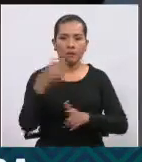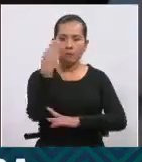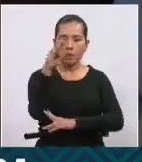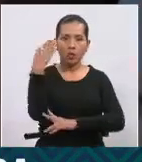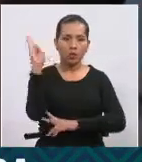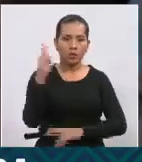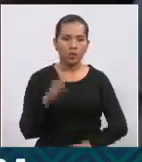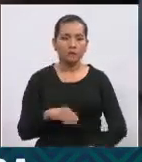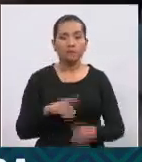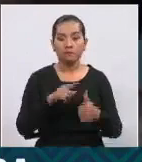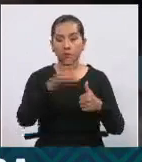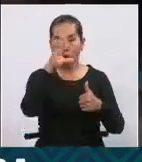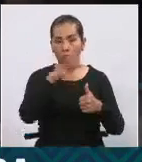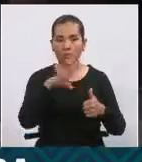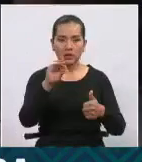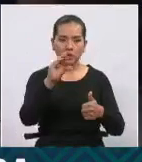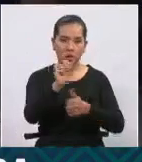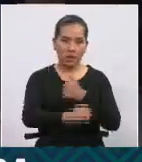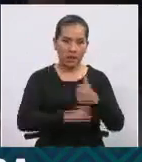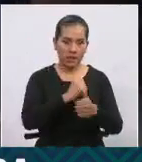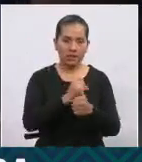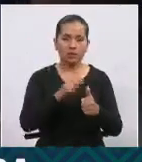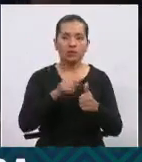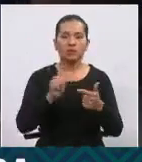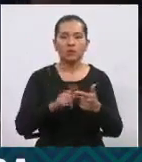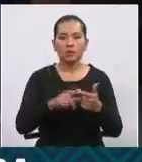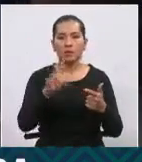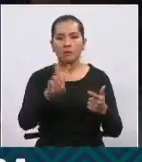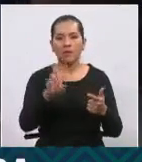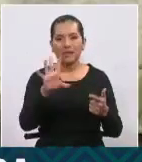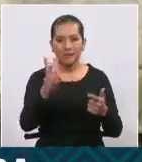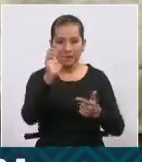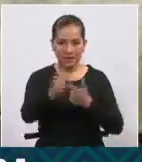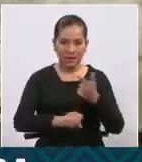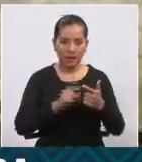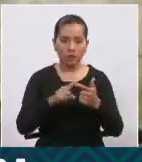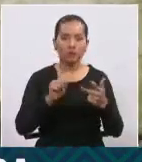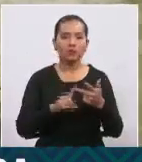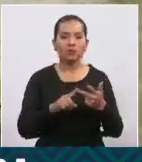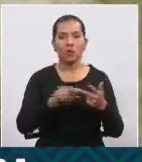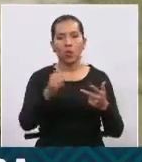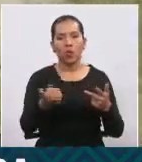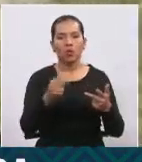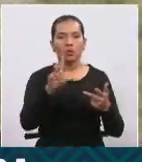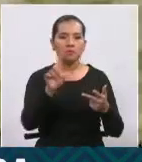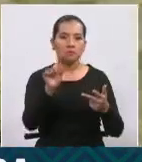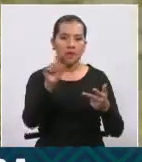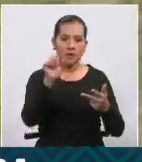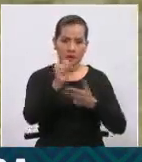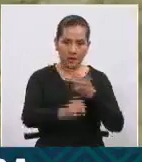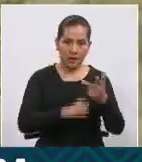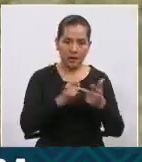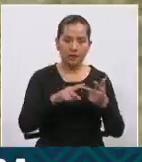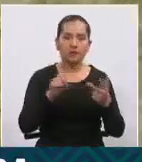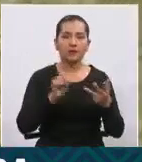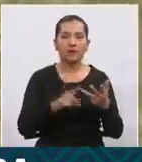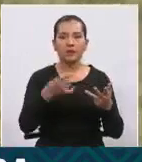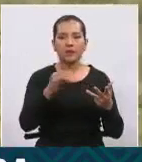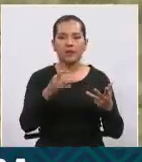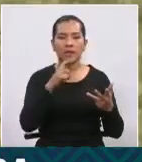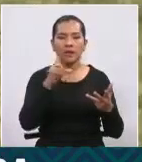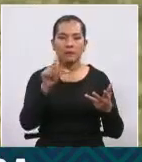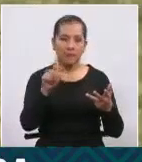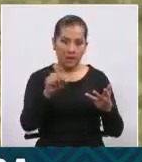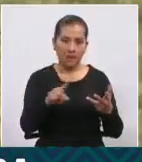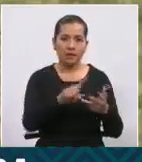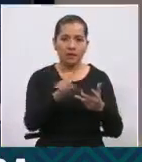León Argandoña, de 50 años, Leonardo Romero Baré, de 26, Santiago Justiniano, de 20 años, y Ginar, de 20, son